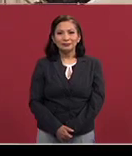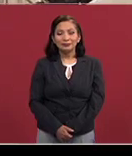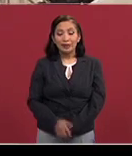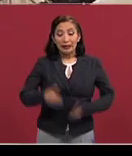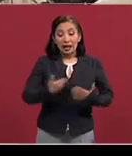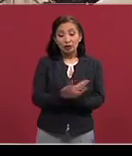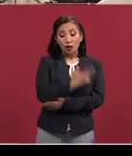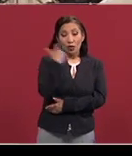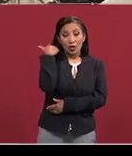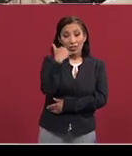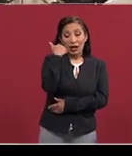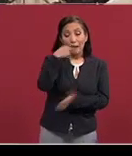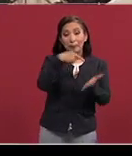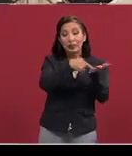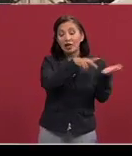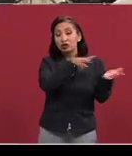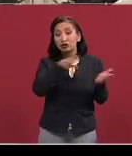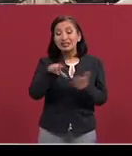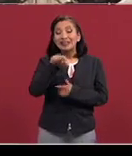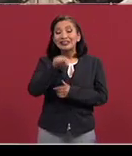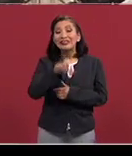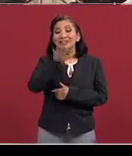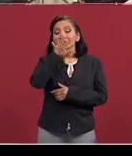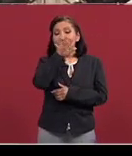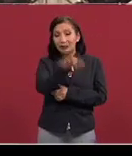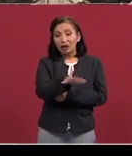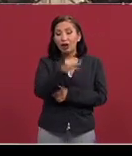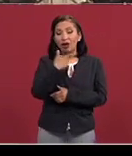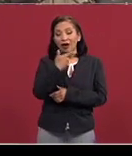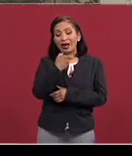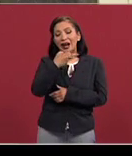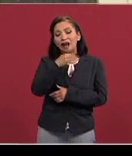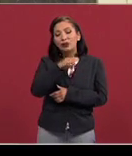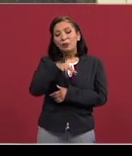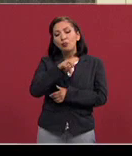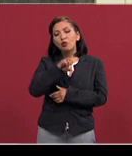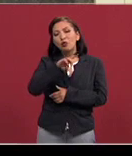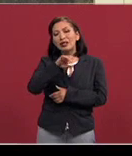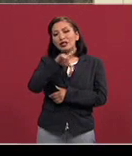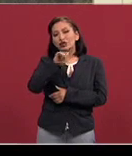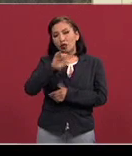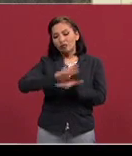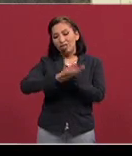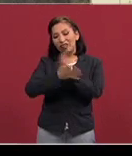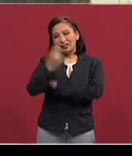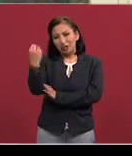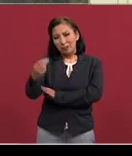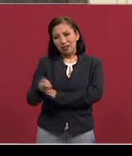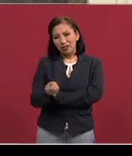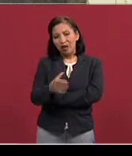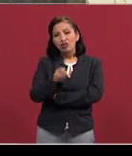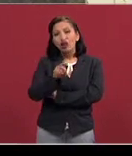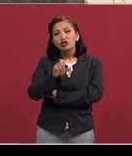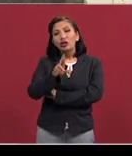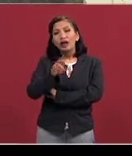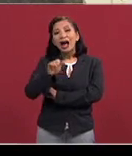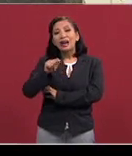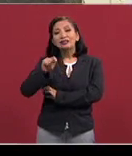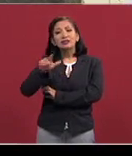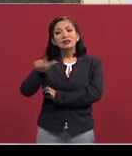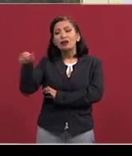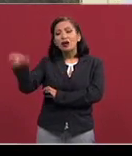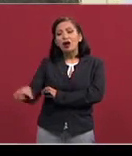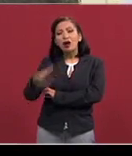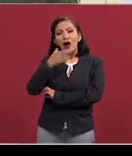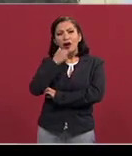Nacido en Guadalajara en 1875, Gerardo Murillo Cornado, más conocido como Dr. Atl, fue